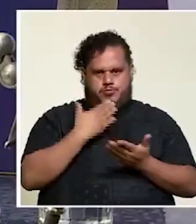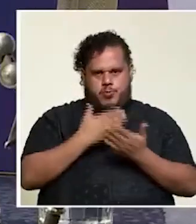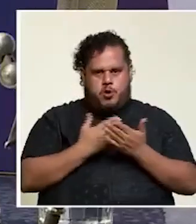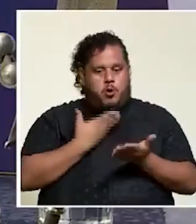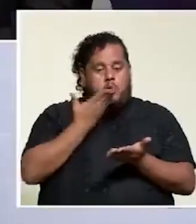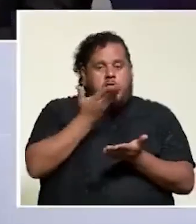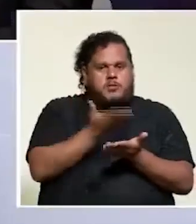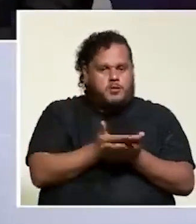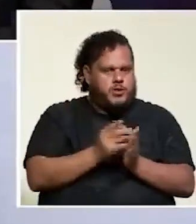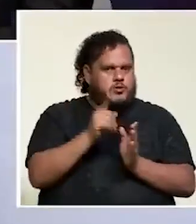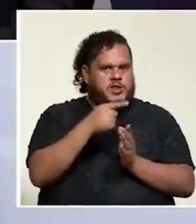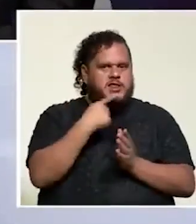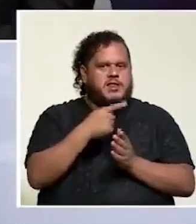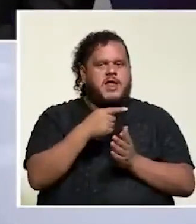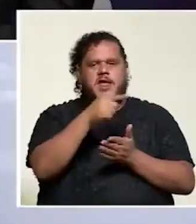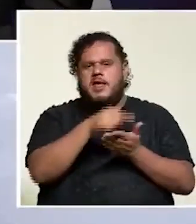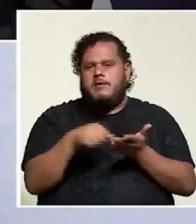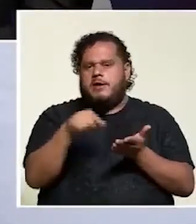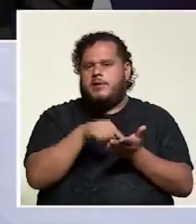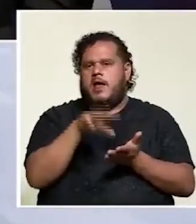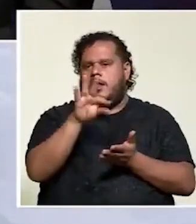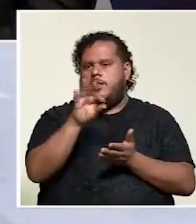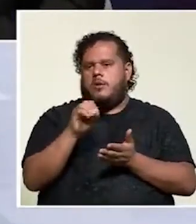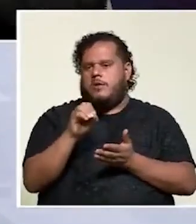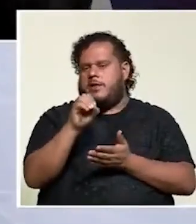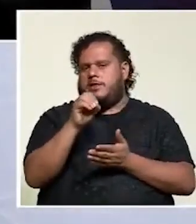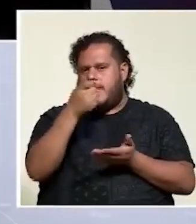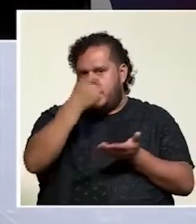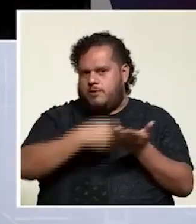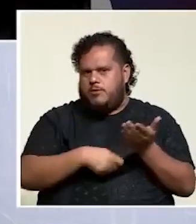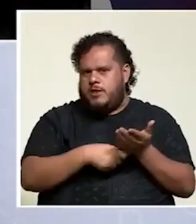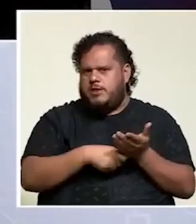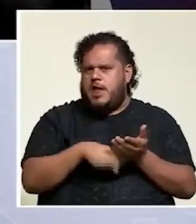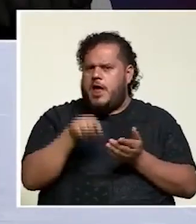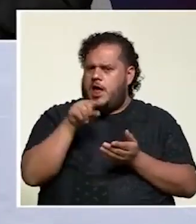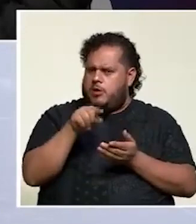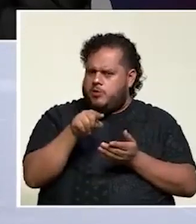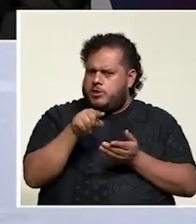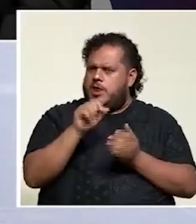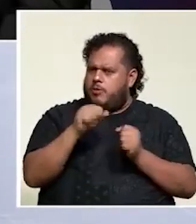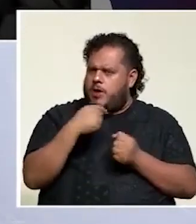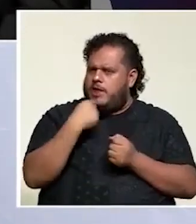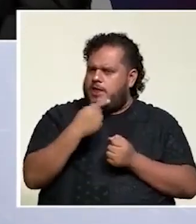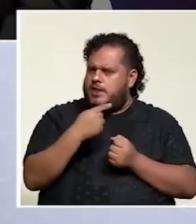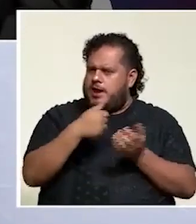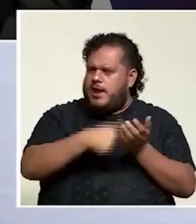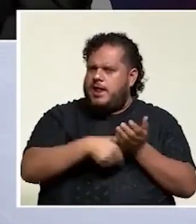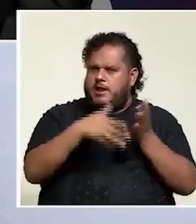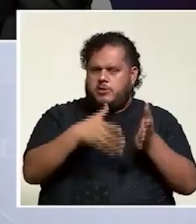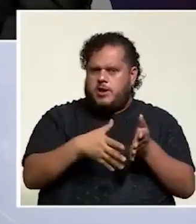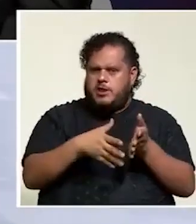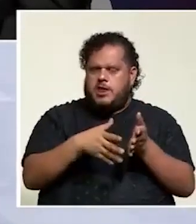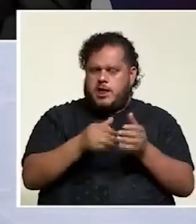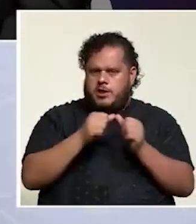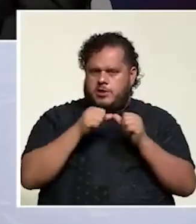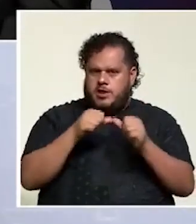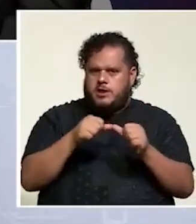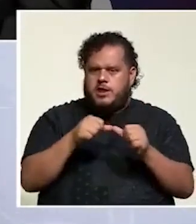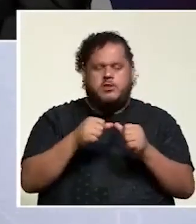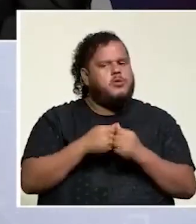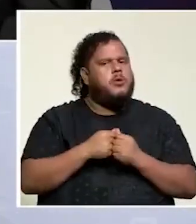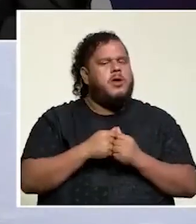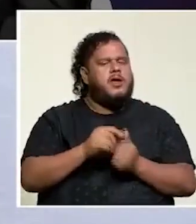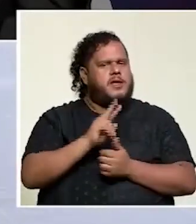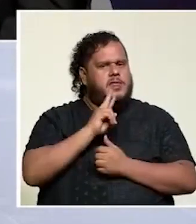dice que va a eliminar 90 impuestos. ¿Está en disposición de decirle al electorado que nos está siguiendo que en